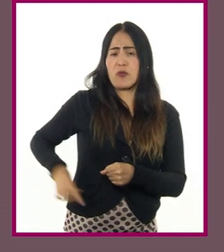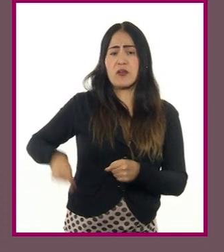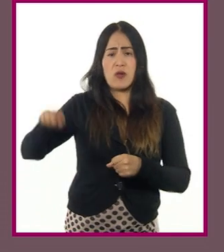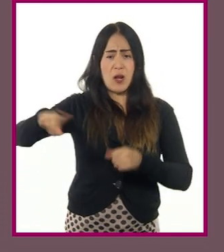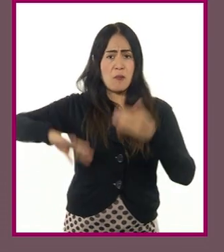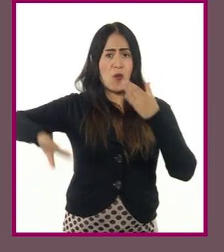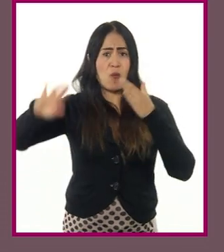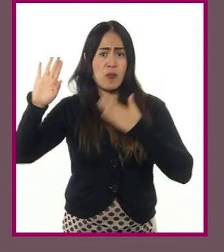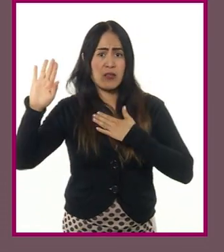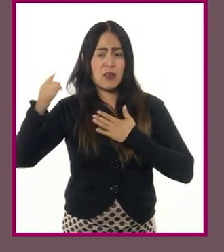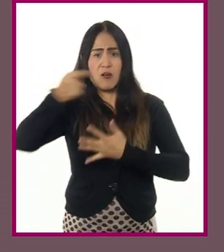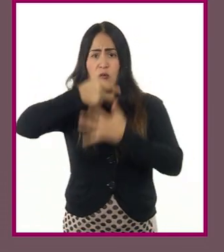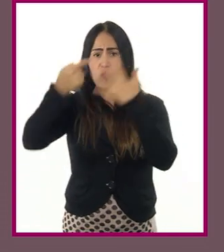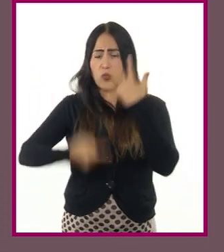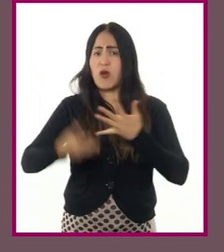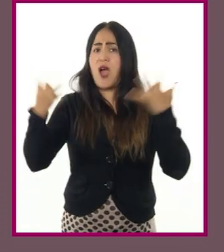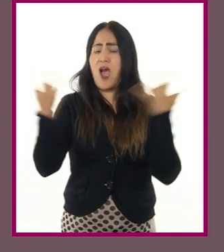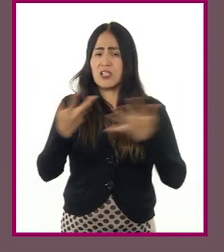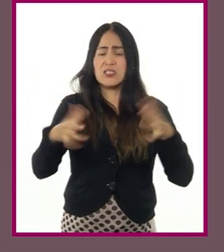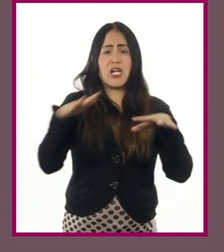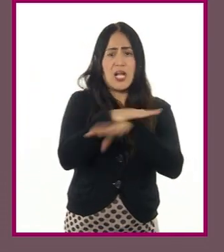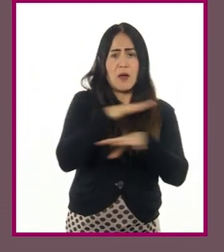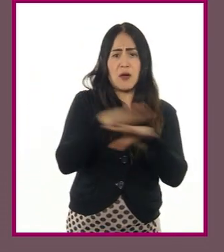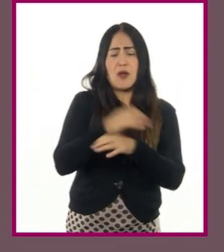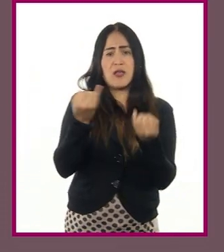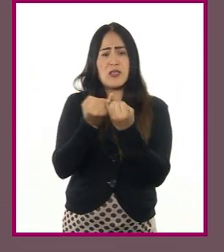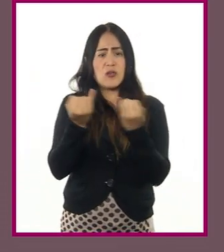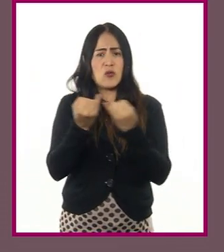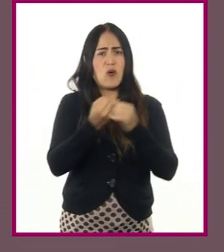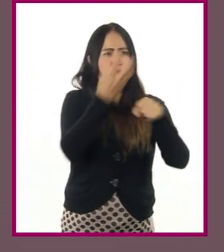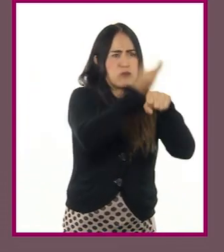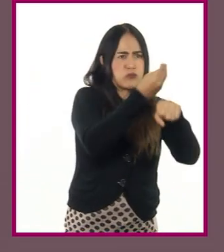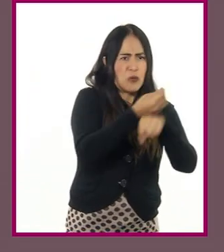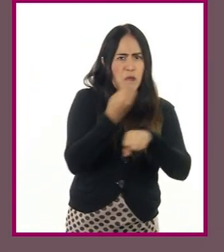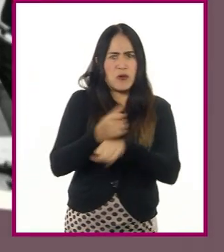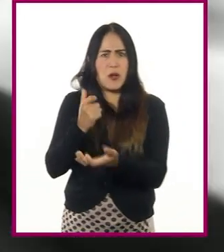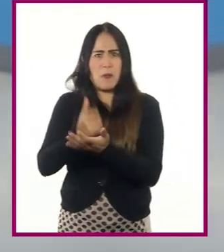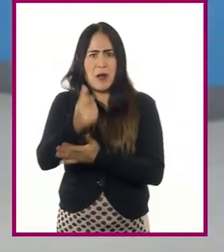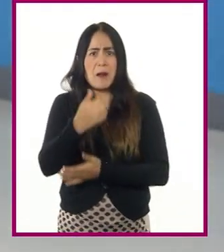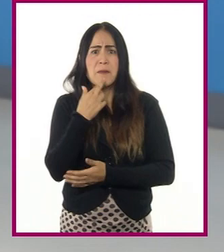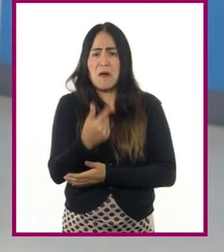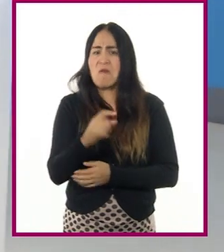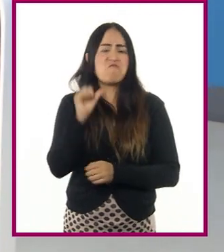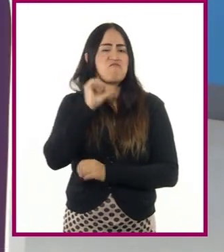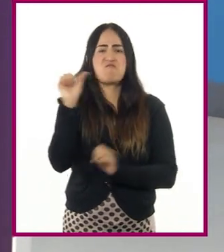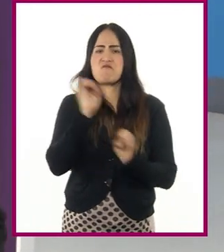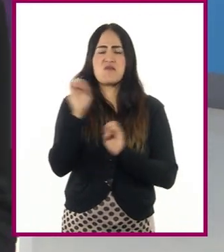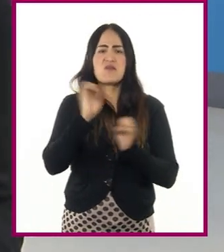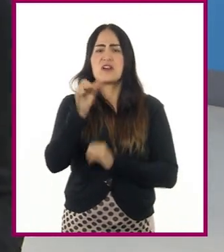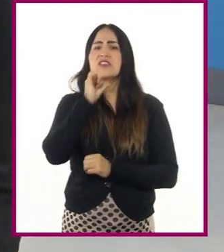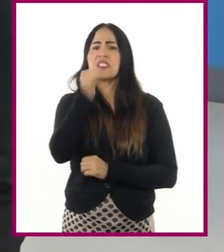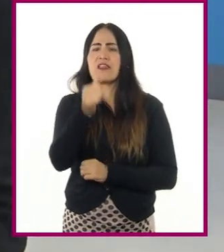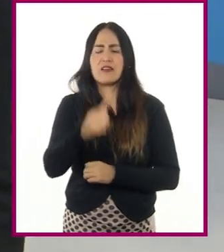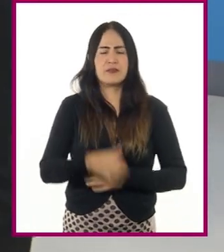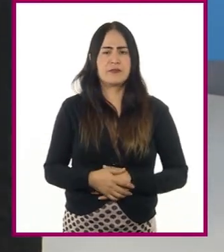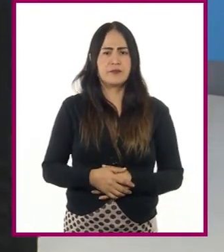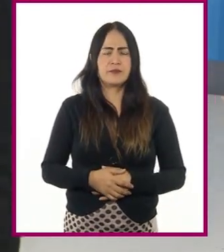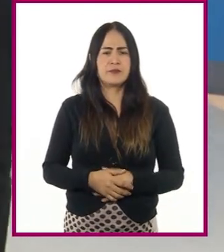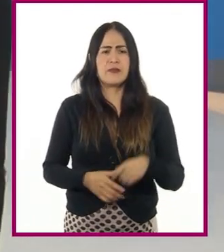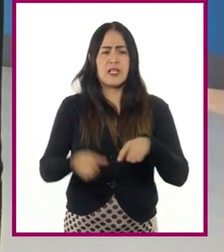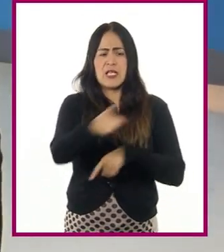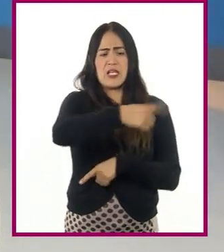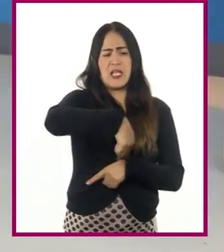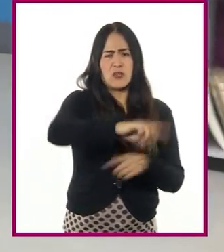gobierno se comprometió a realizar mejoras en sus centros de trabajo y en sus salarios. Para los paristas, la